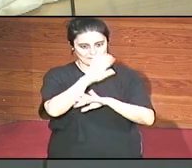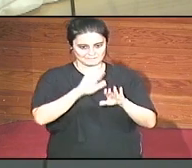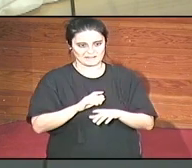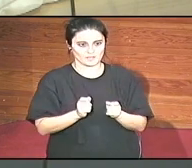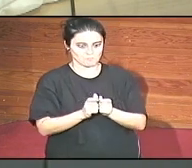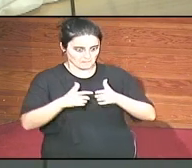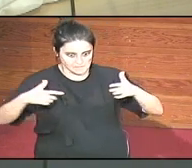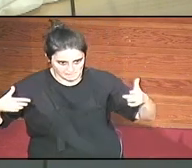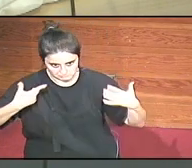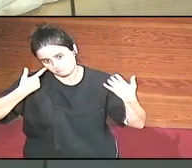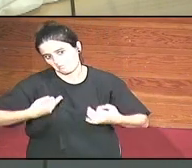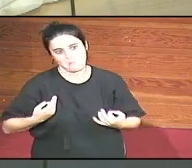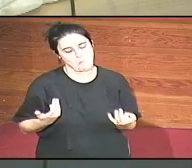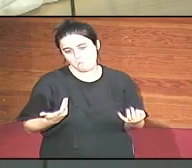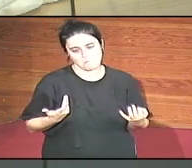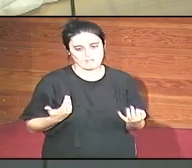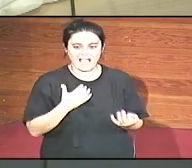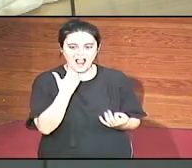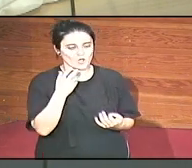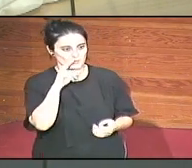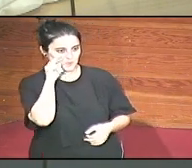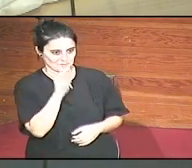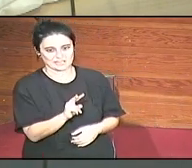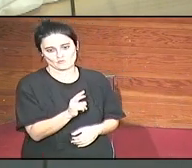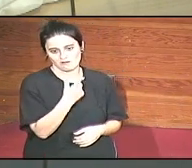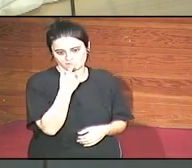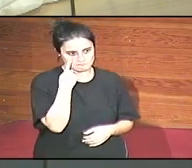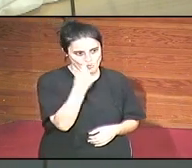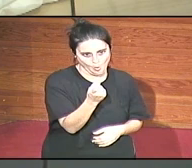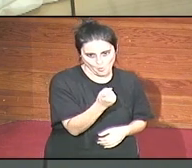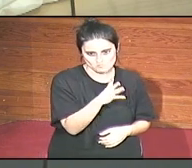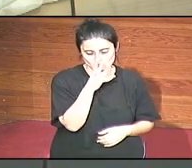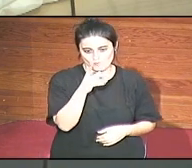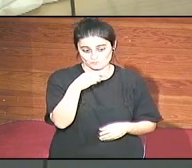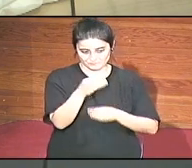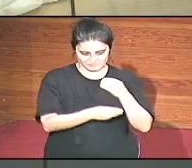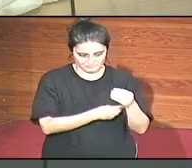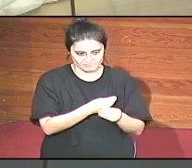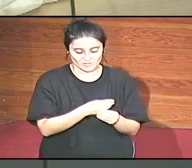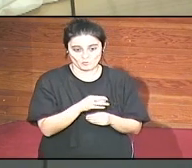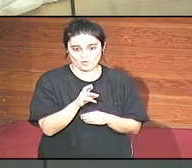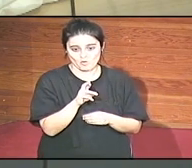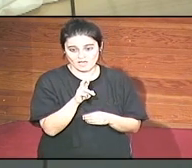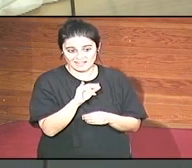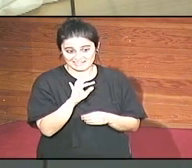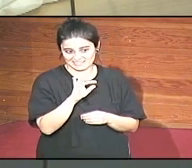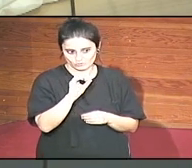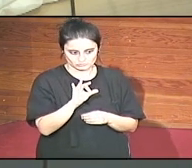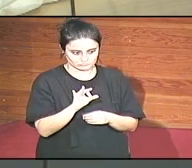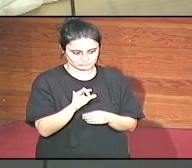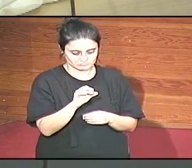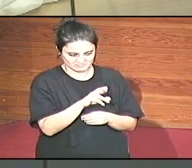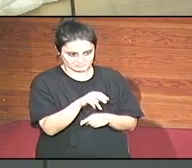porque es un tema como muy visual no muy ostras hacen ritos con albinos para